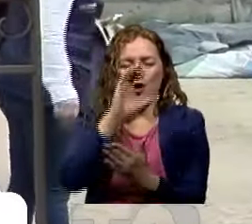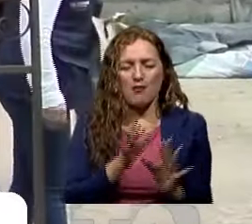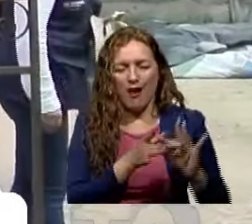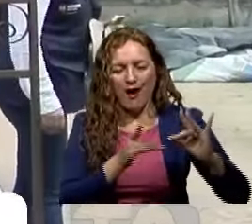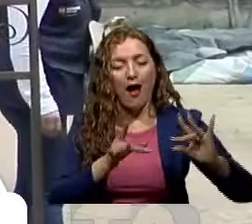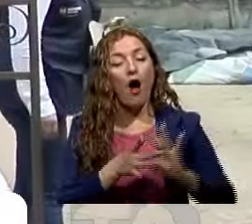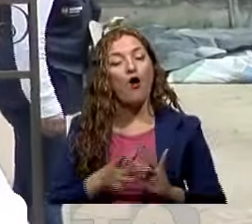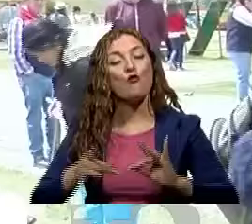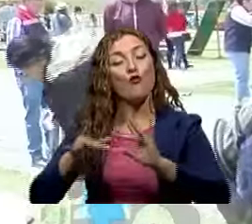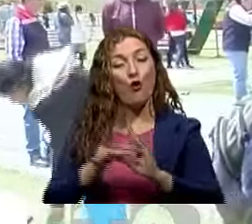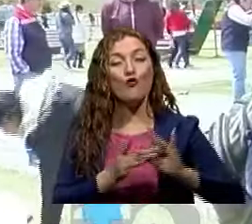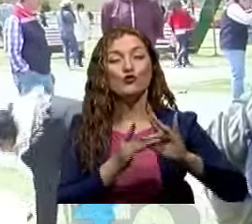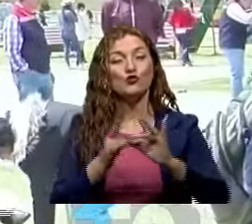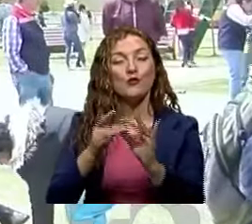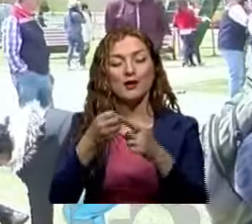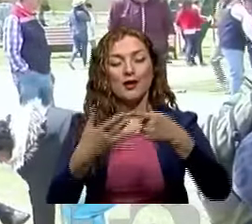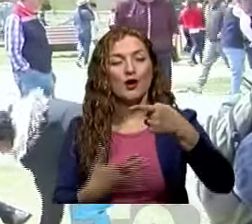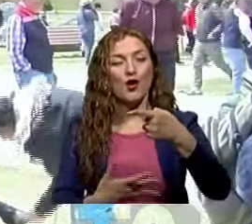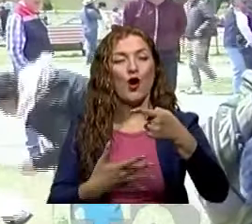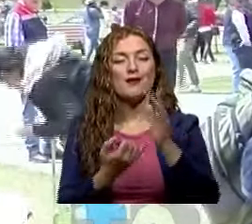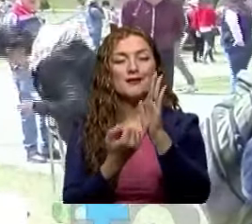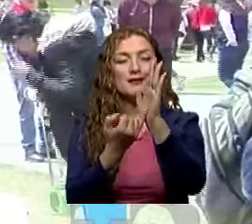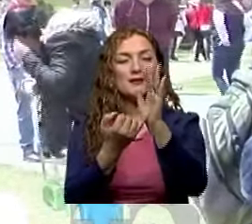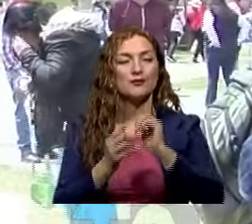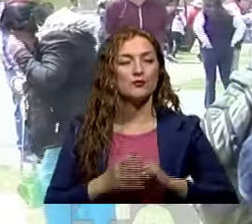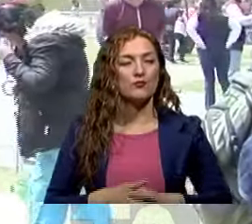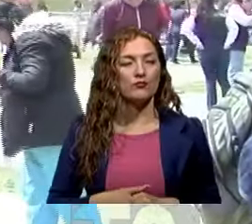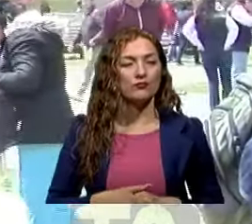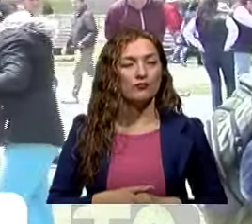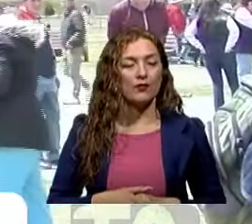elementos que le dan esa característica. Promocionar a todos estos